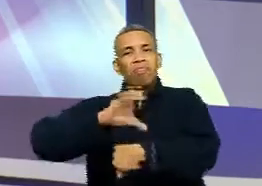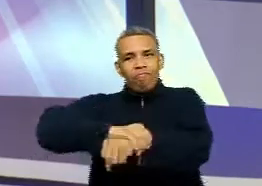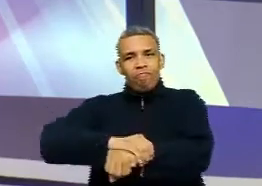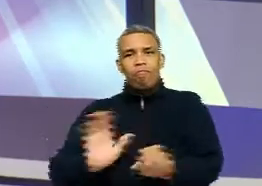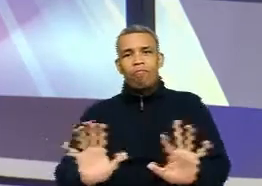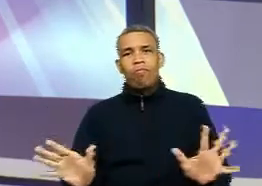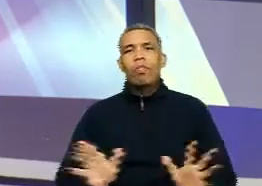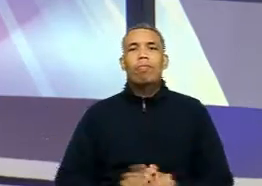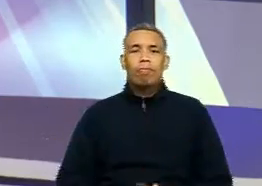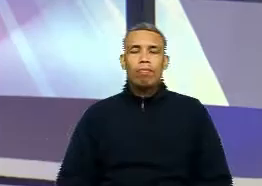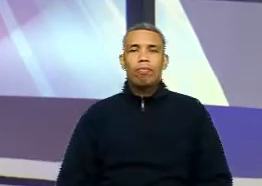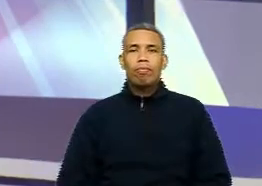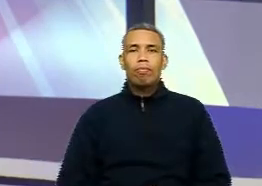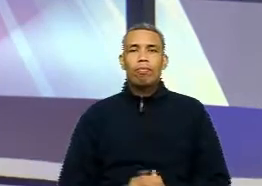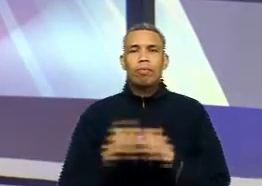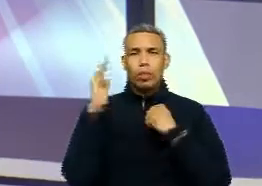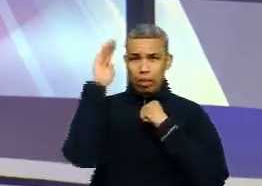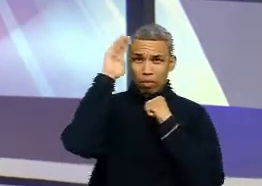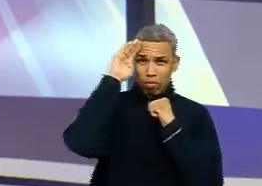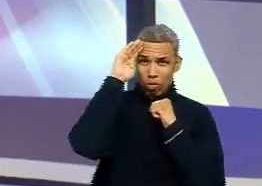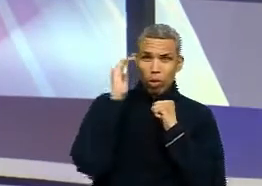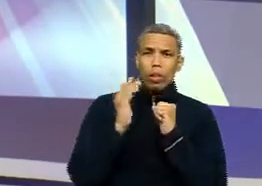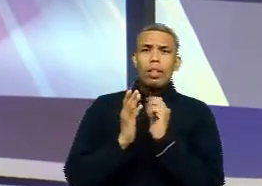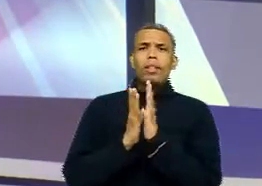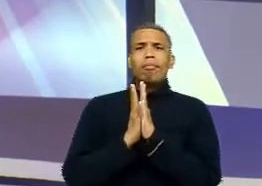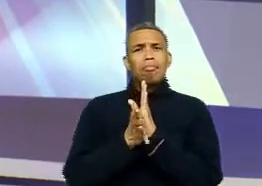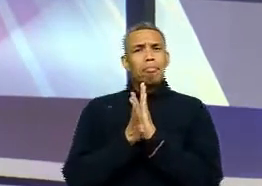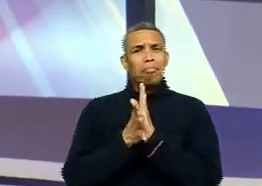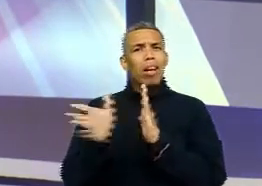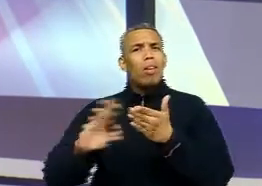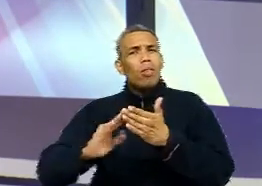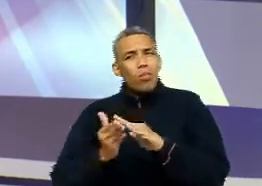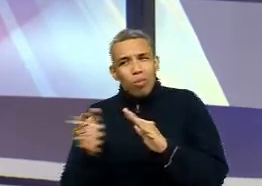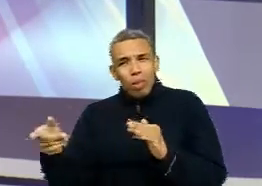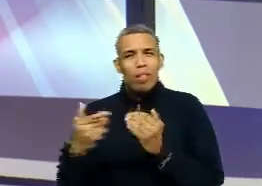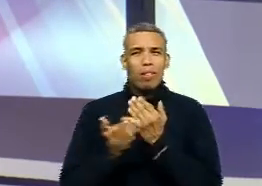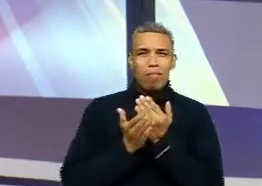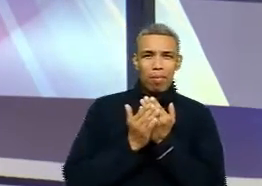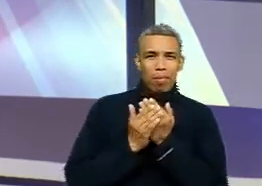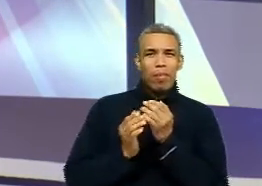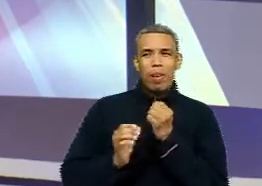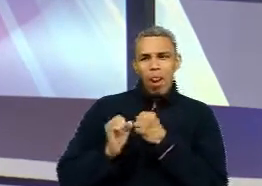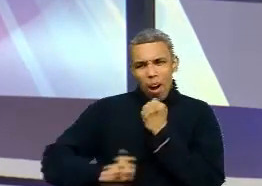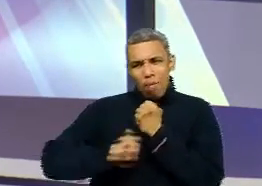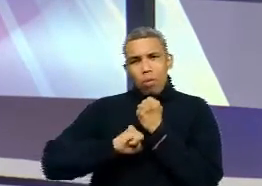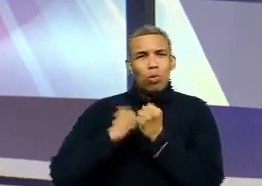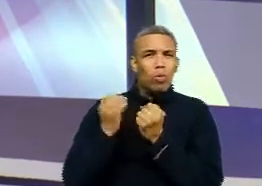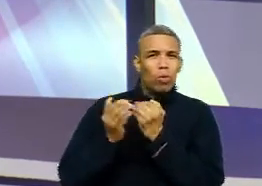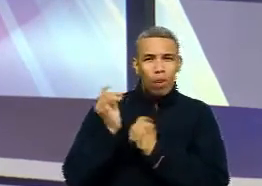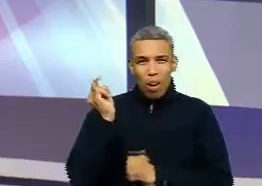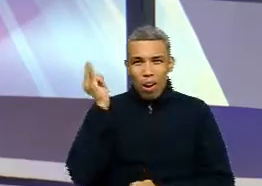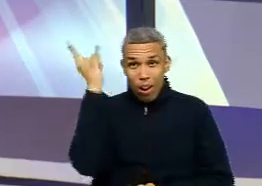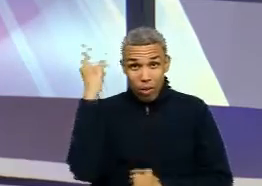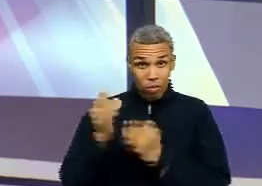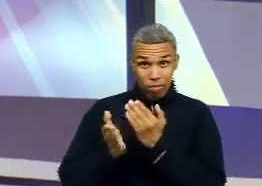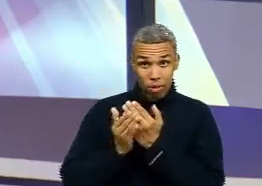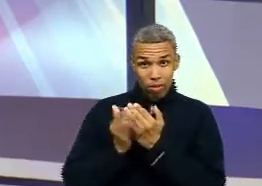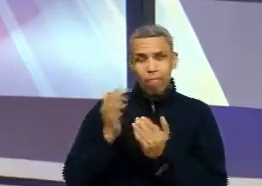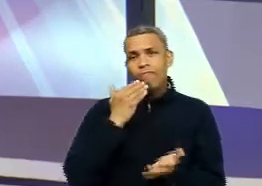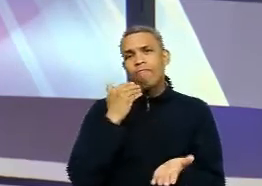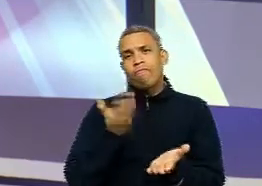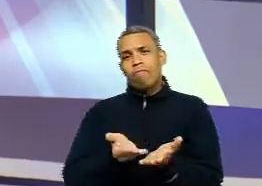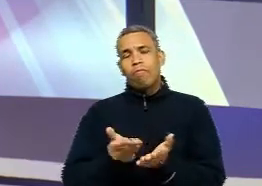La policía destaca el apoyo ciudadano brindado a los cuadrantes de esta institución, pero reclama mayores denuncias para judicializar a responsables de hechos